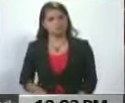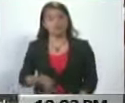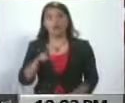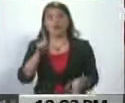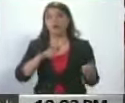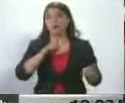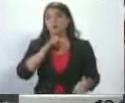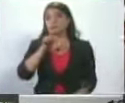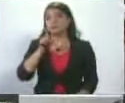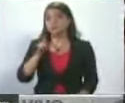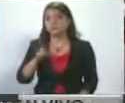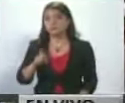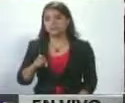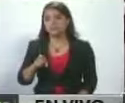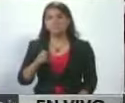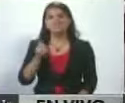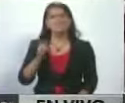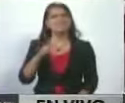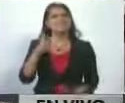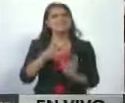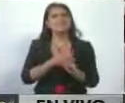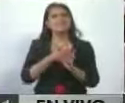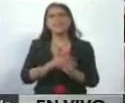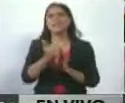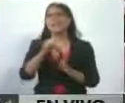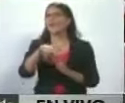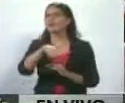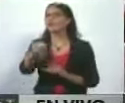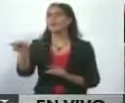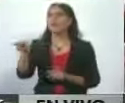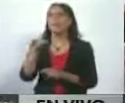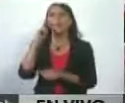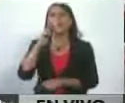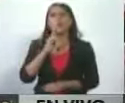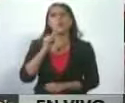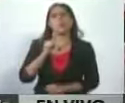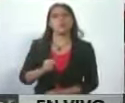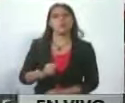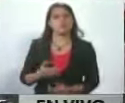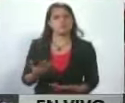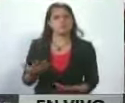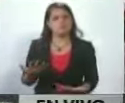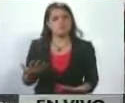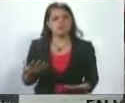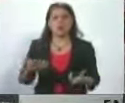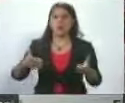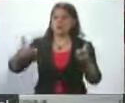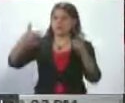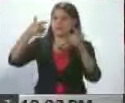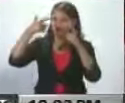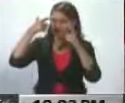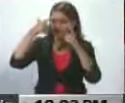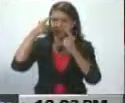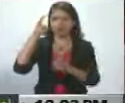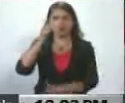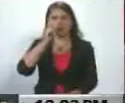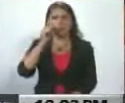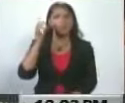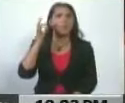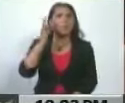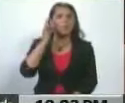Se preguntan, ¿qué es lo que tienen los bolivarianos y las bolivarianas? Los chavistas y las chavistas,